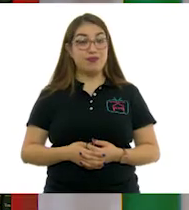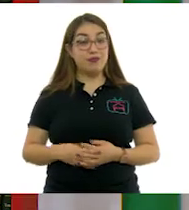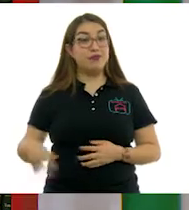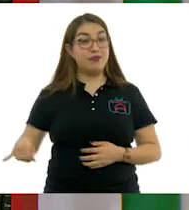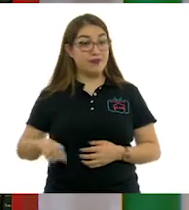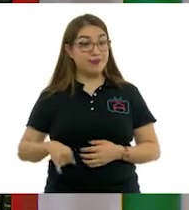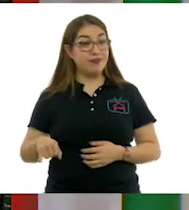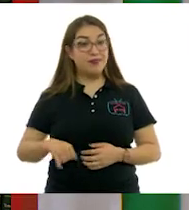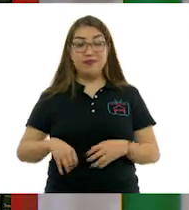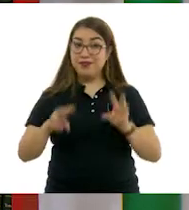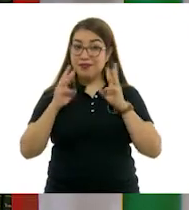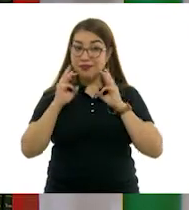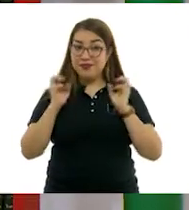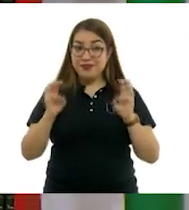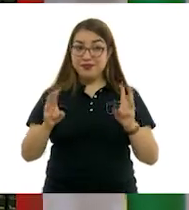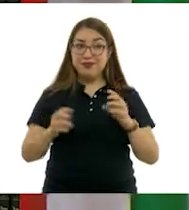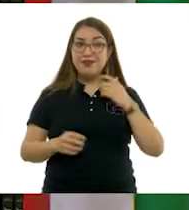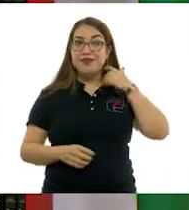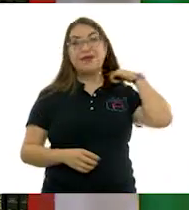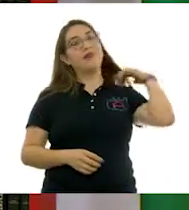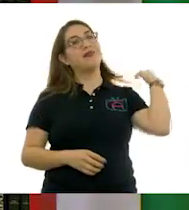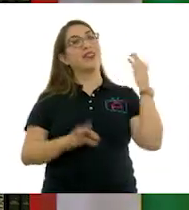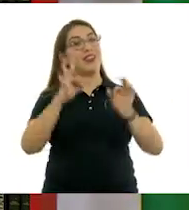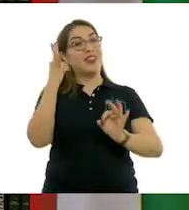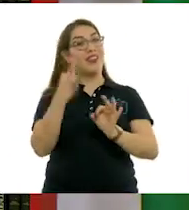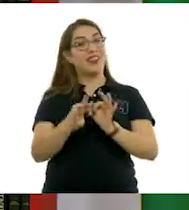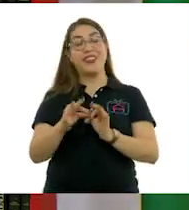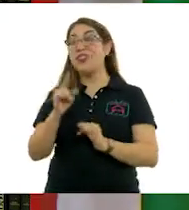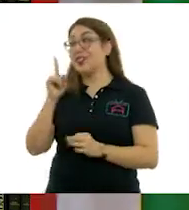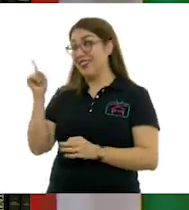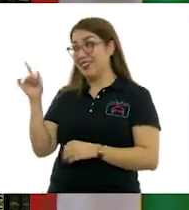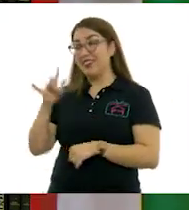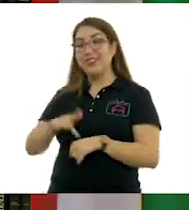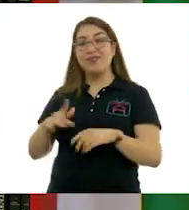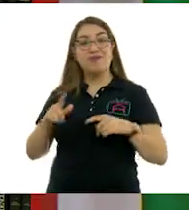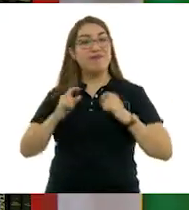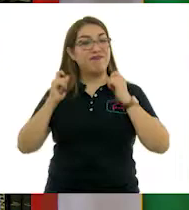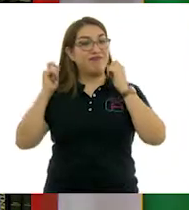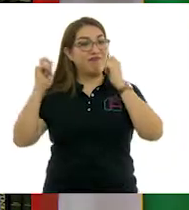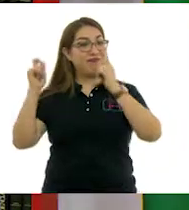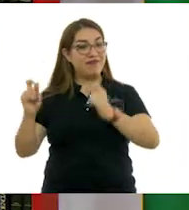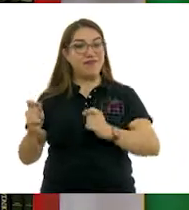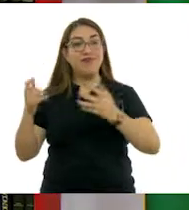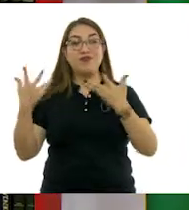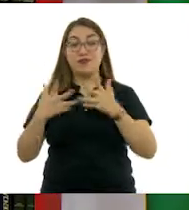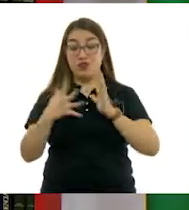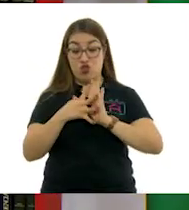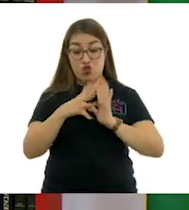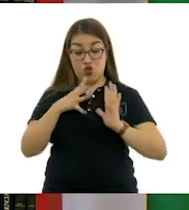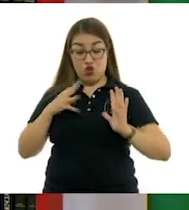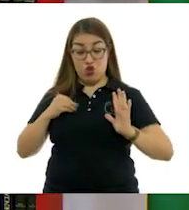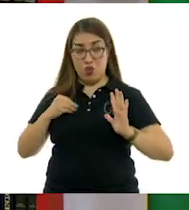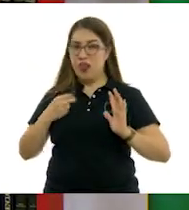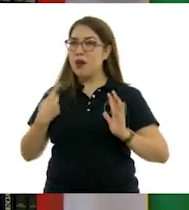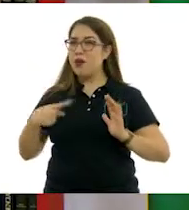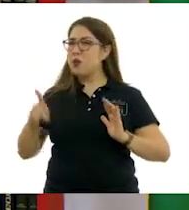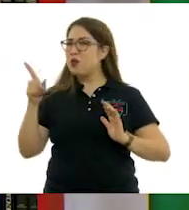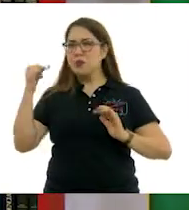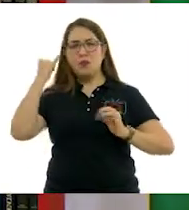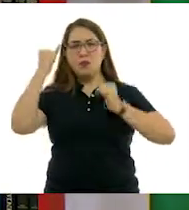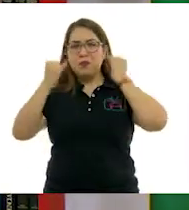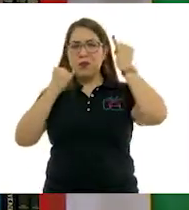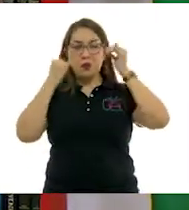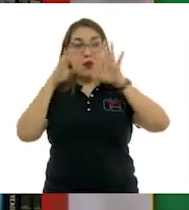Oh, wow. Perfecto, Eric. Te toca entonces imitar la trayectoria, pero ahora tú le vas a poner tus